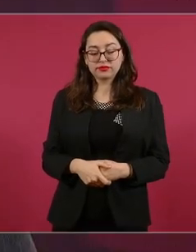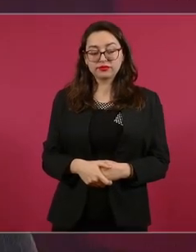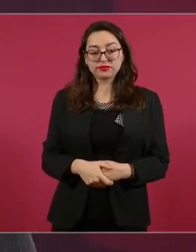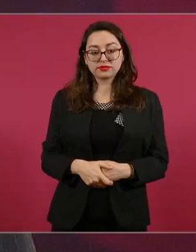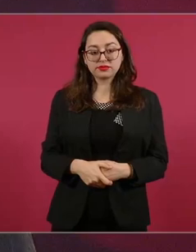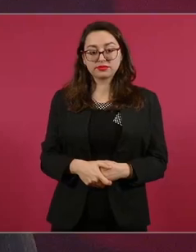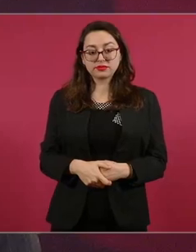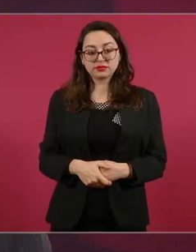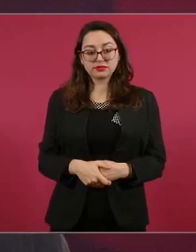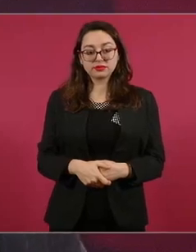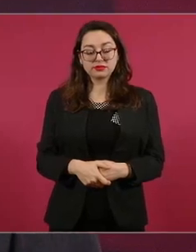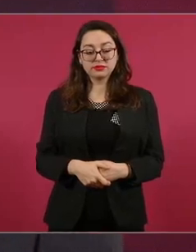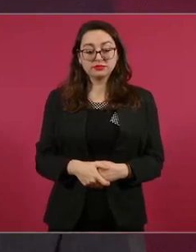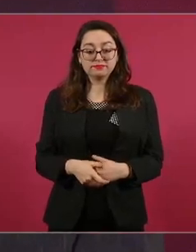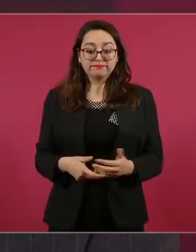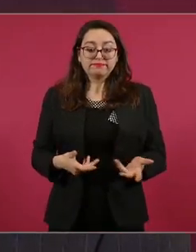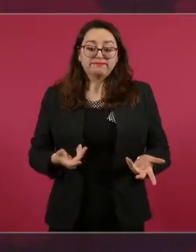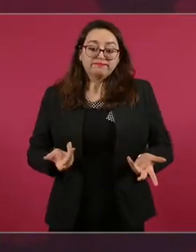Y se consideró